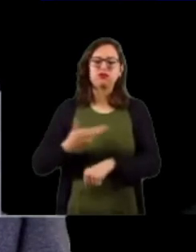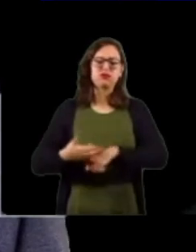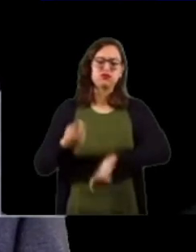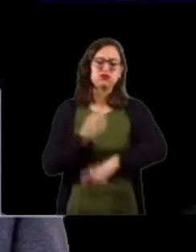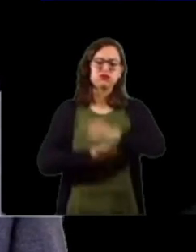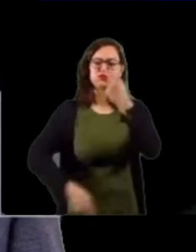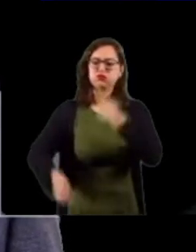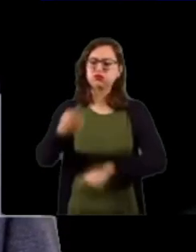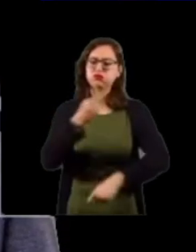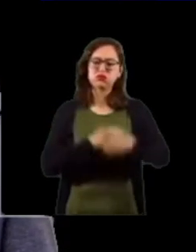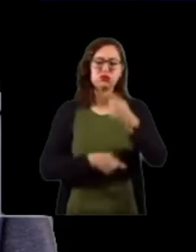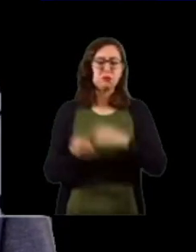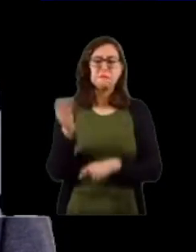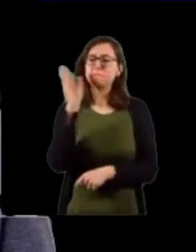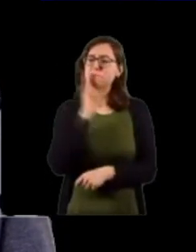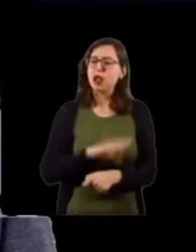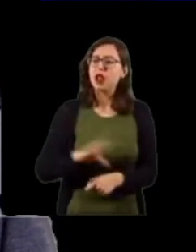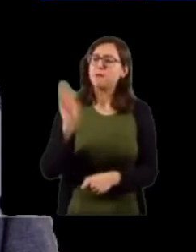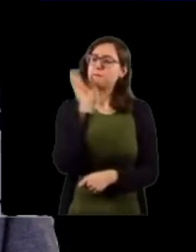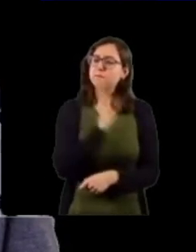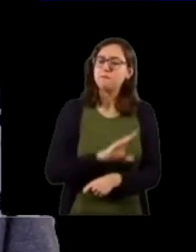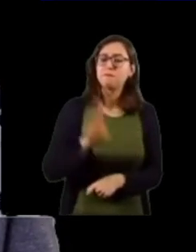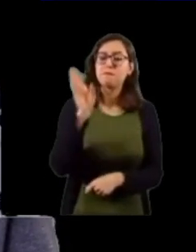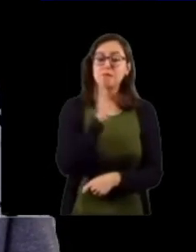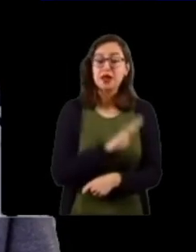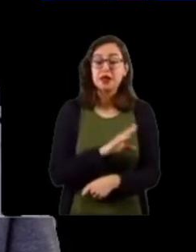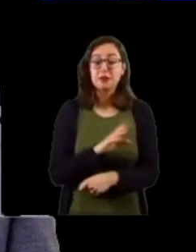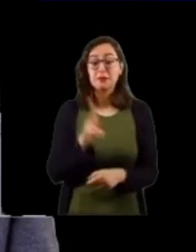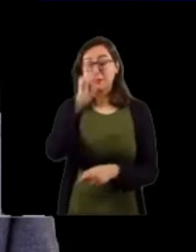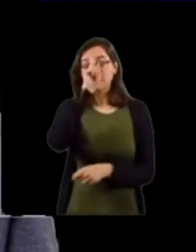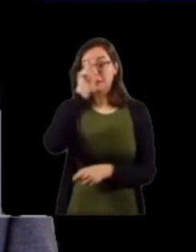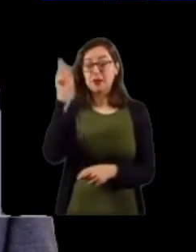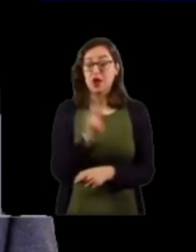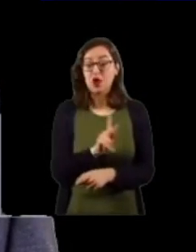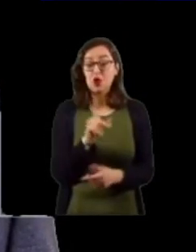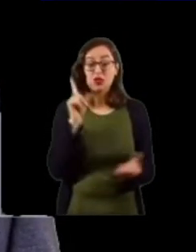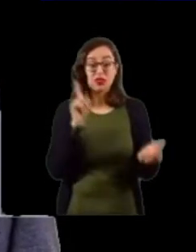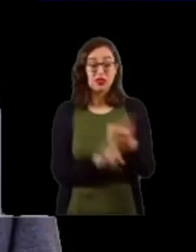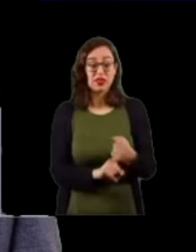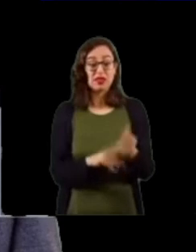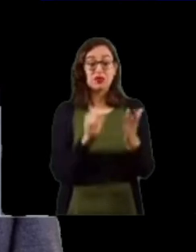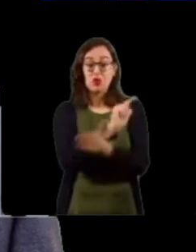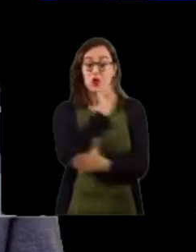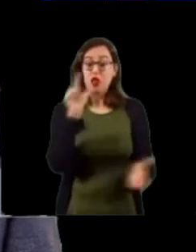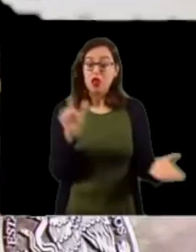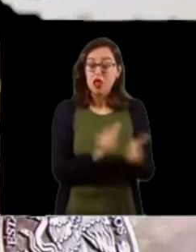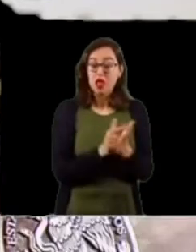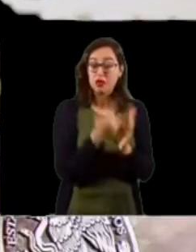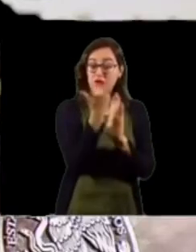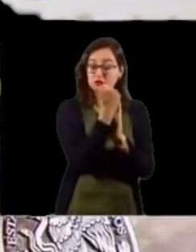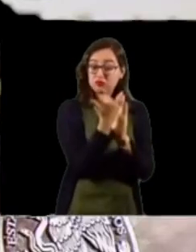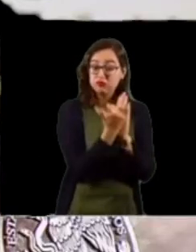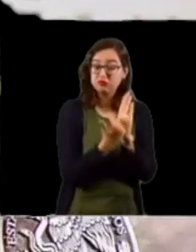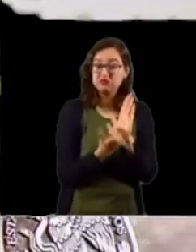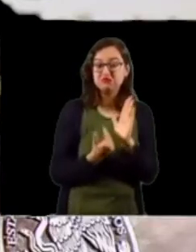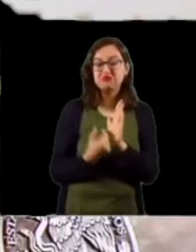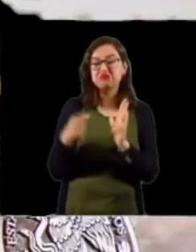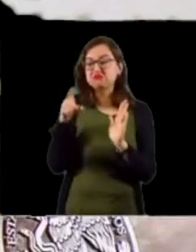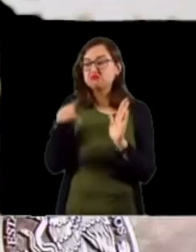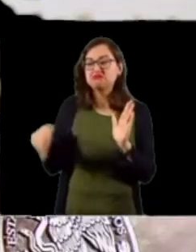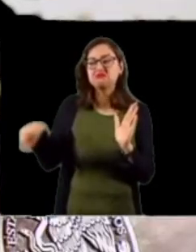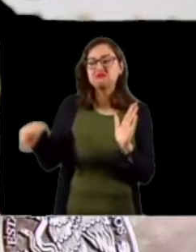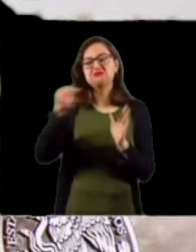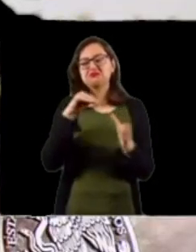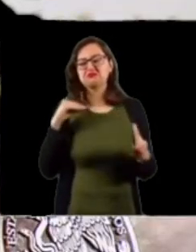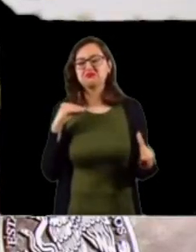cruzados, sino que no se apega la autoridad a los propios protocolos que la ley establece para acreditar delitos